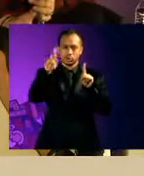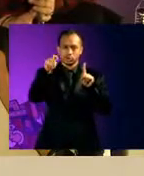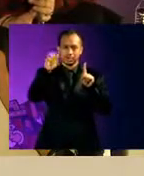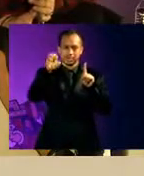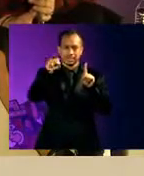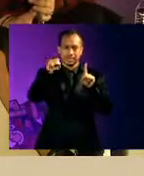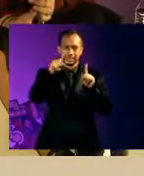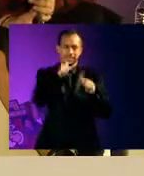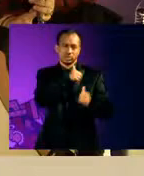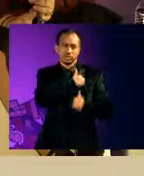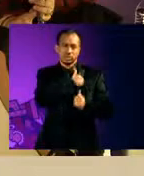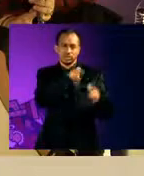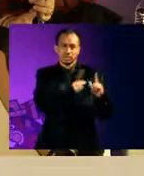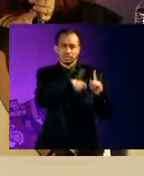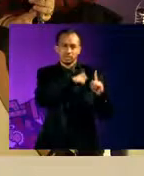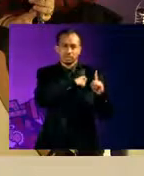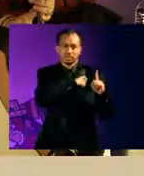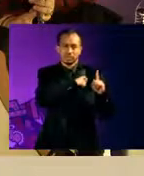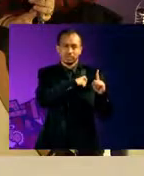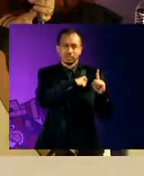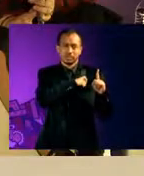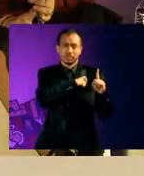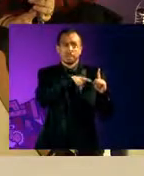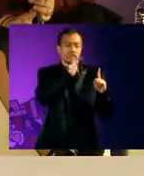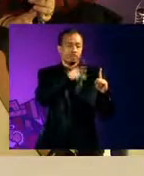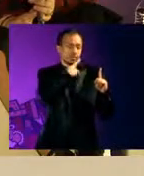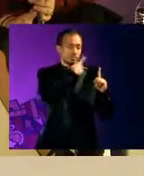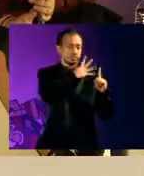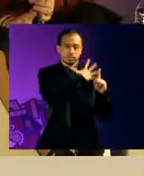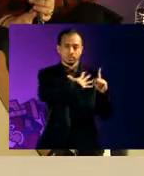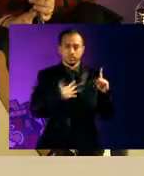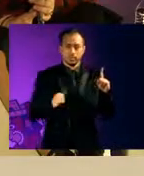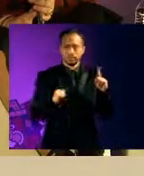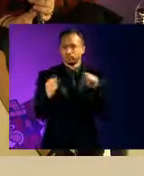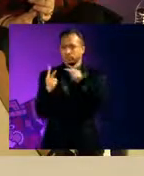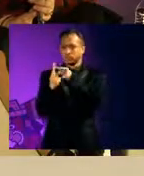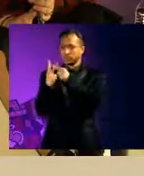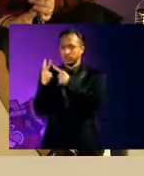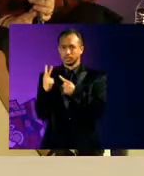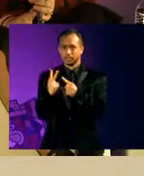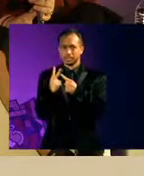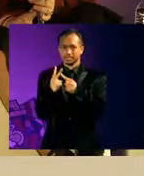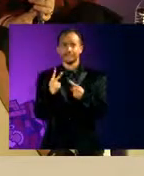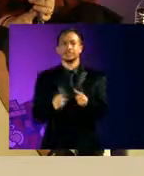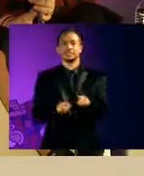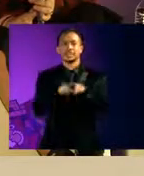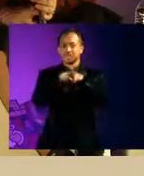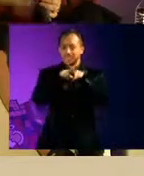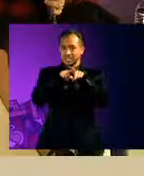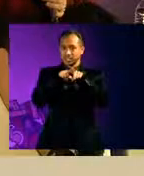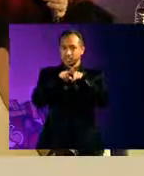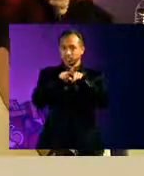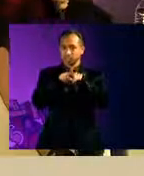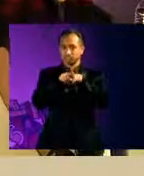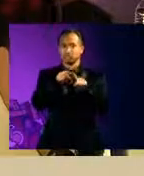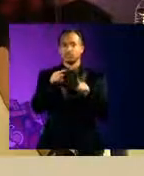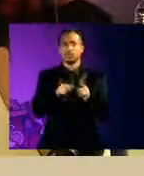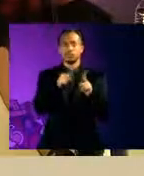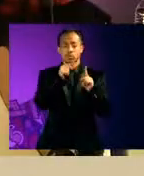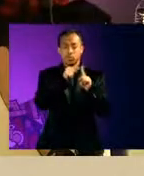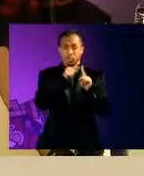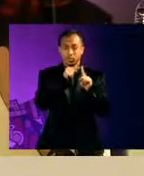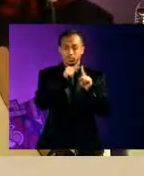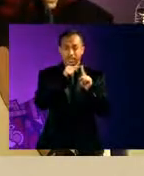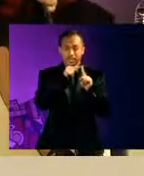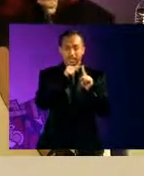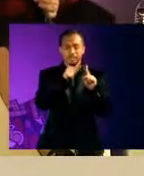les puso a los 2 martín uno lo tuvo con la malinche y otro con qatar la española y entonces esto